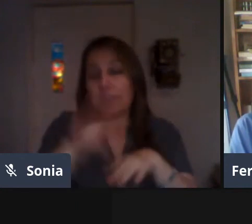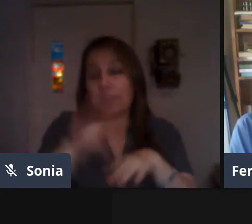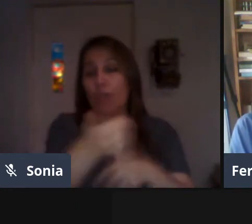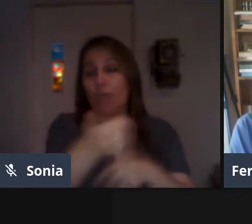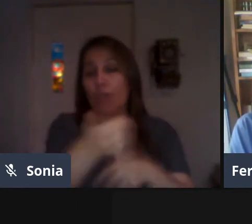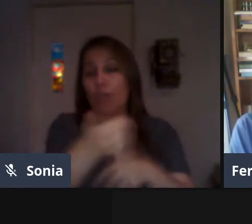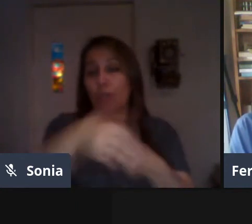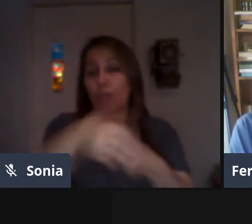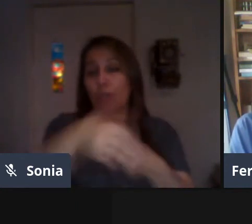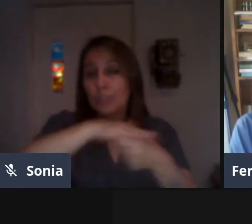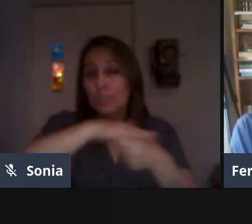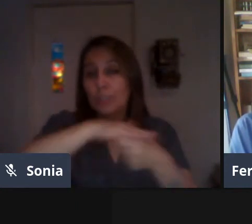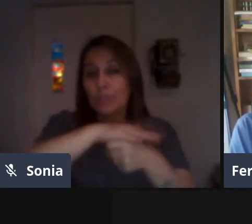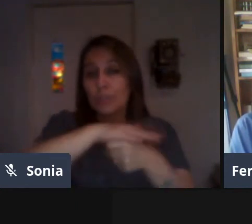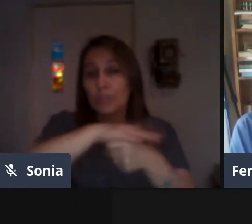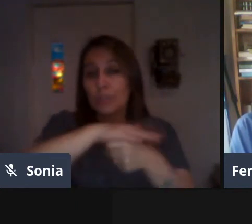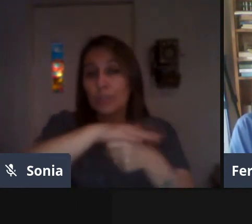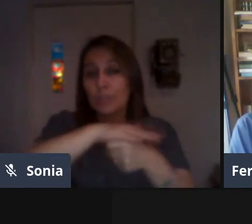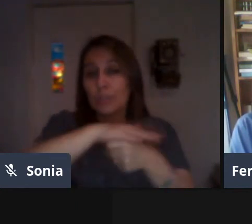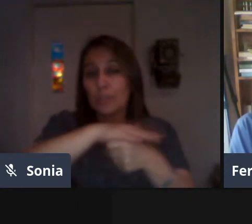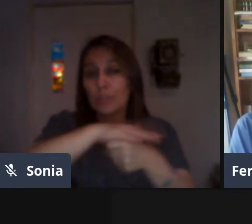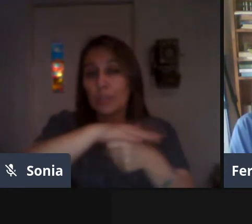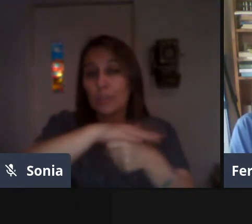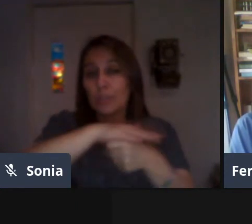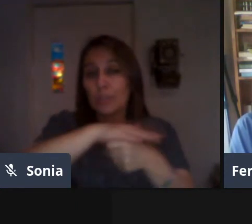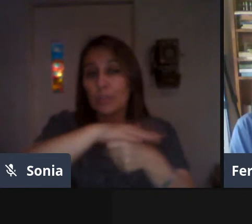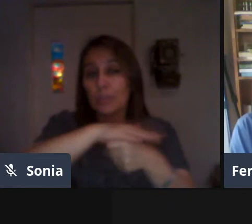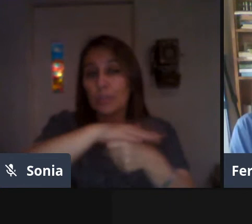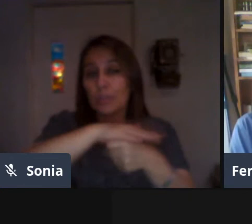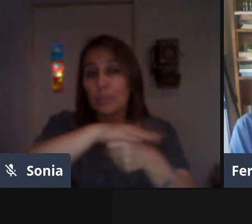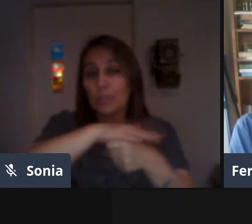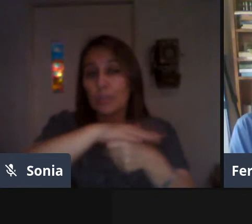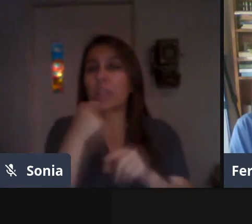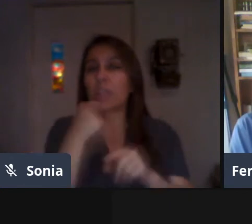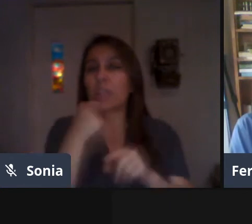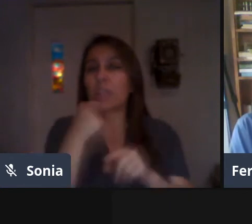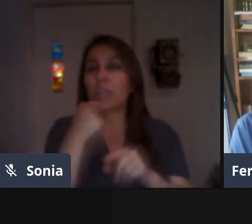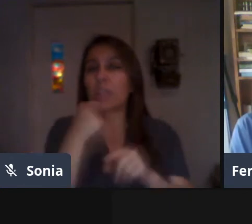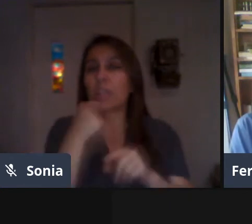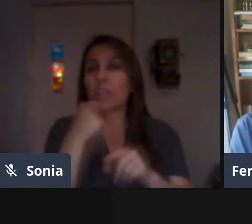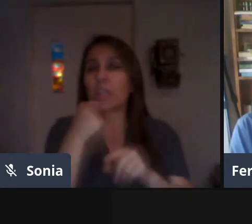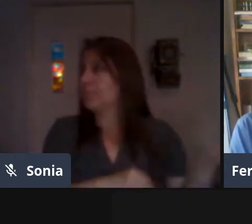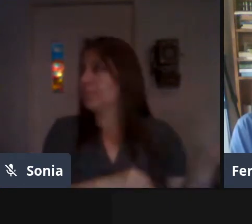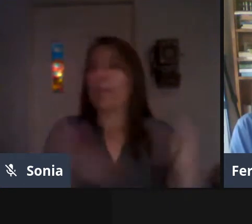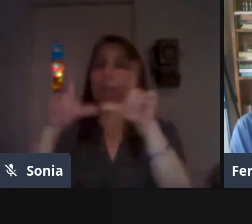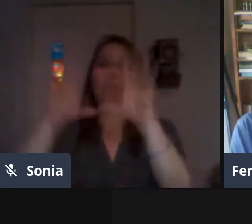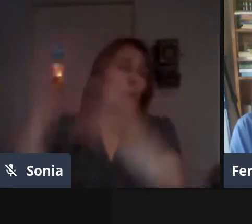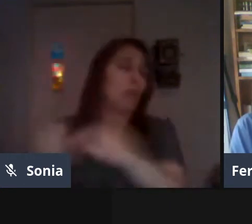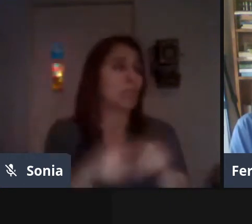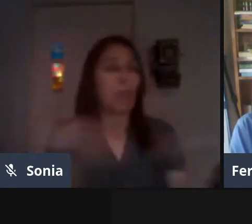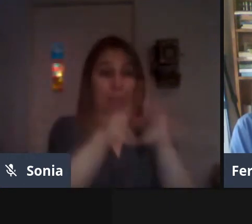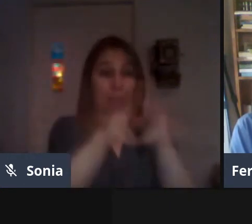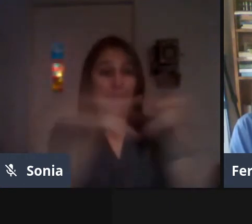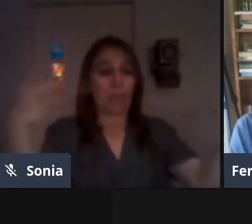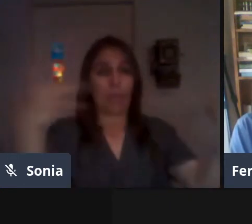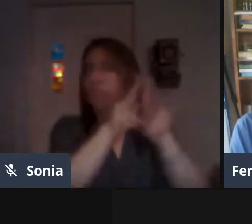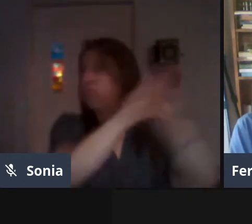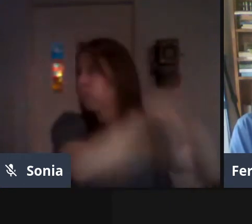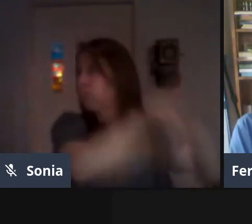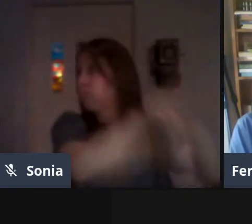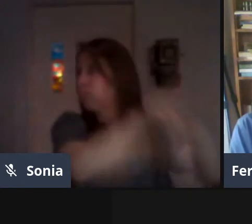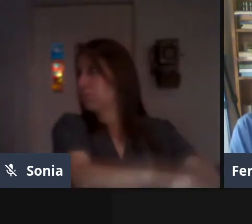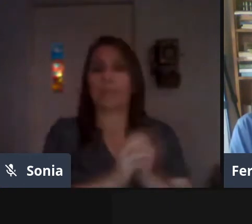noticia apagar el radio y cerrar el periódico allí en el ejercicio literario que